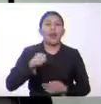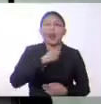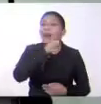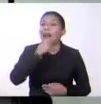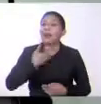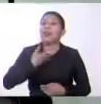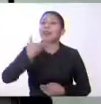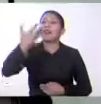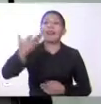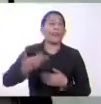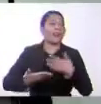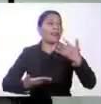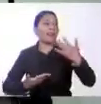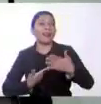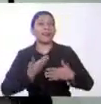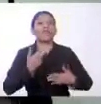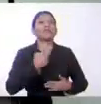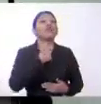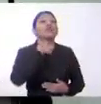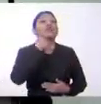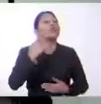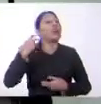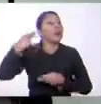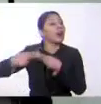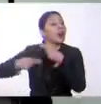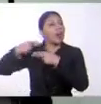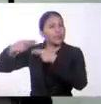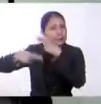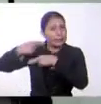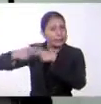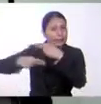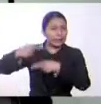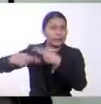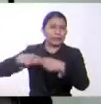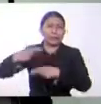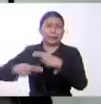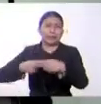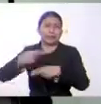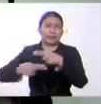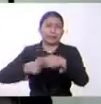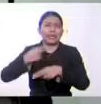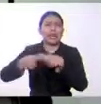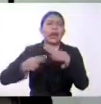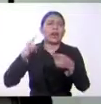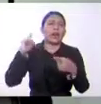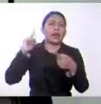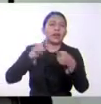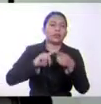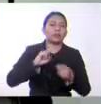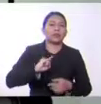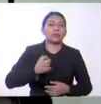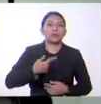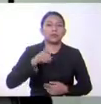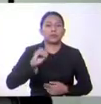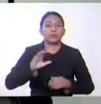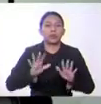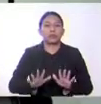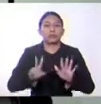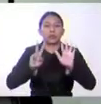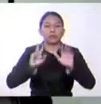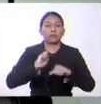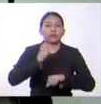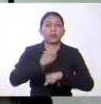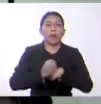se transmitían de forma oral de generación en generación. Así llega hasta el siglo XVII a consolidarse